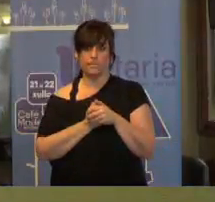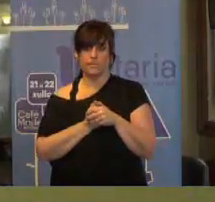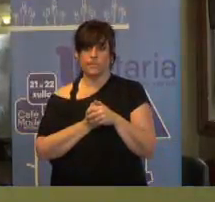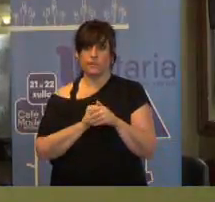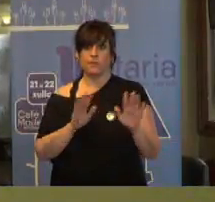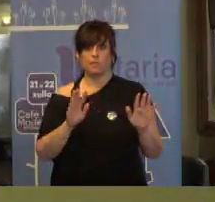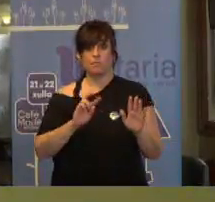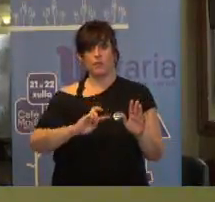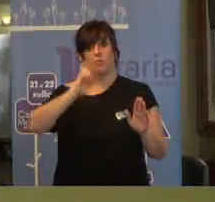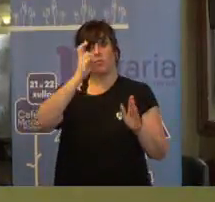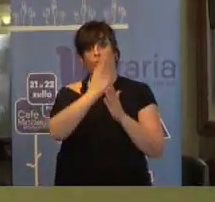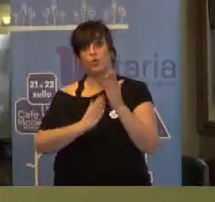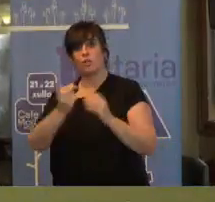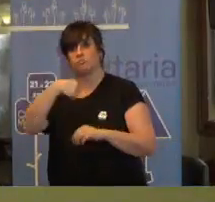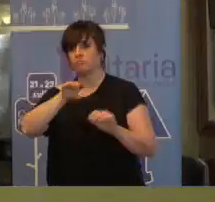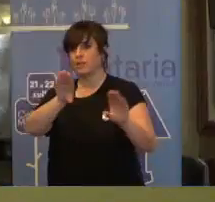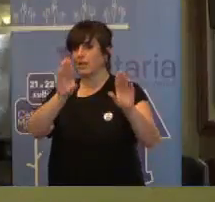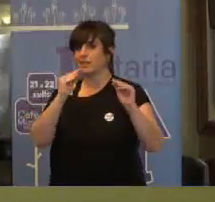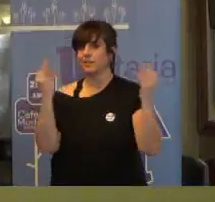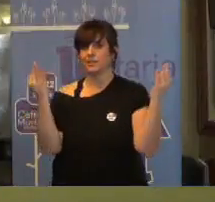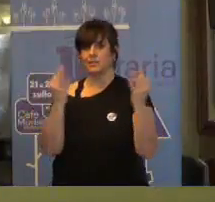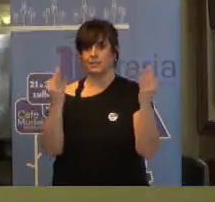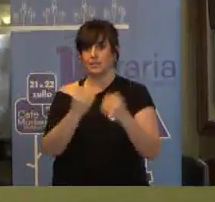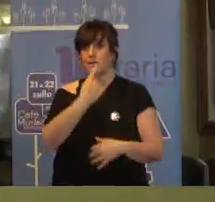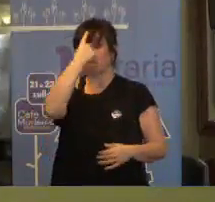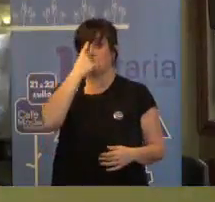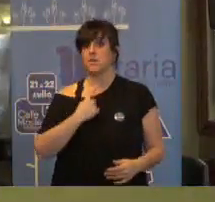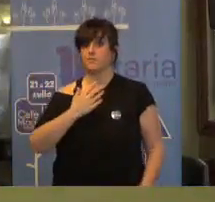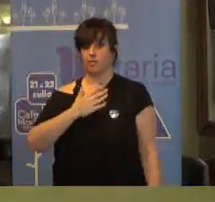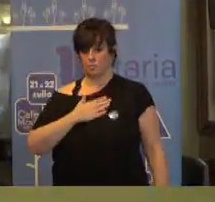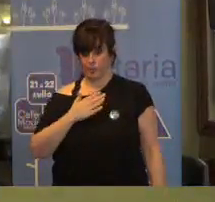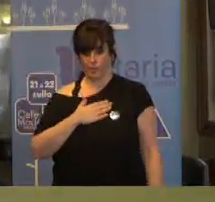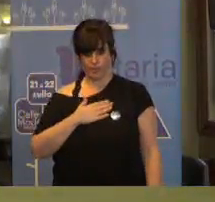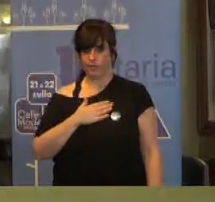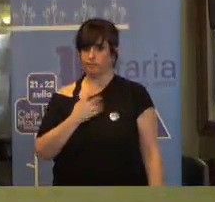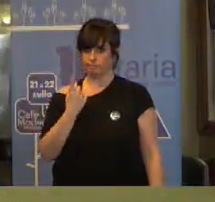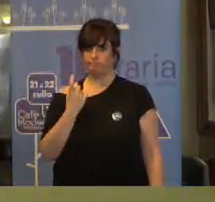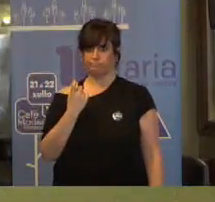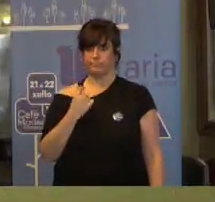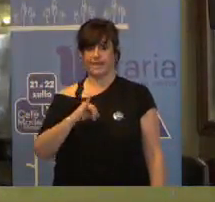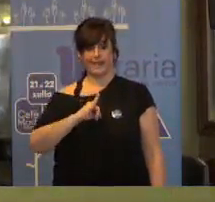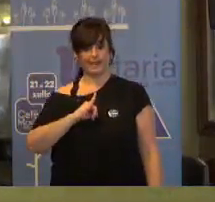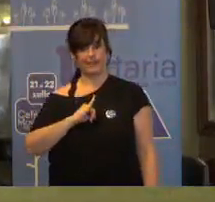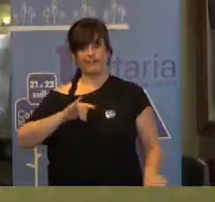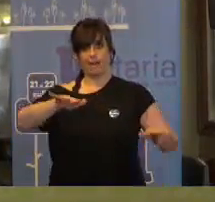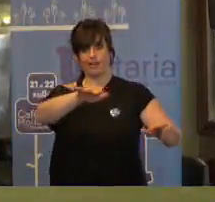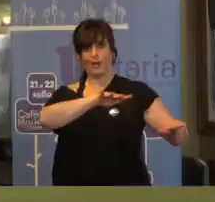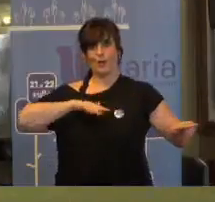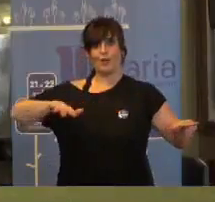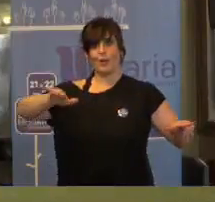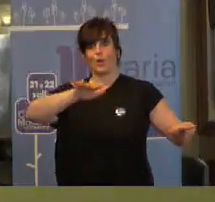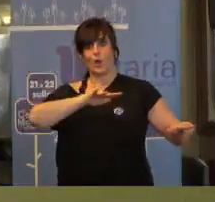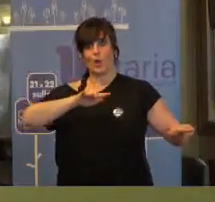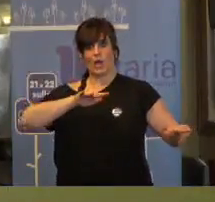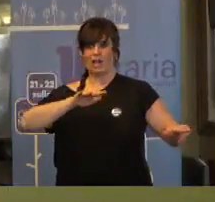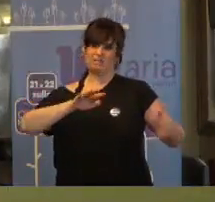Pero, por outra banda, tamén entendemos que hai unha fortaleza importante en ter un perfil propio da campaña, non ter unha identidade propia, local, que nos separe deses